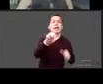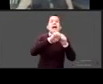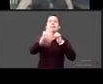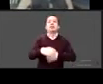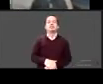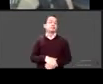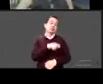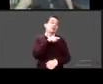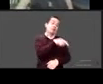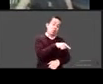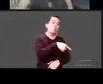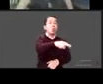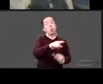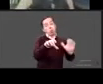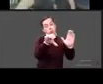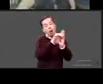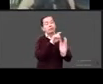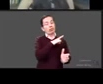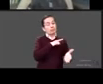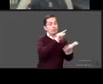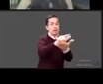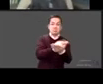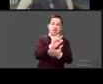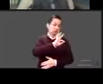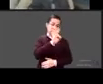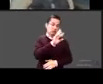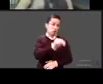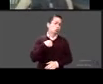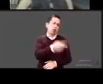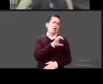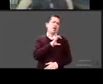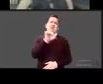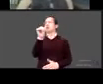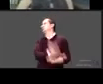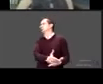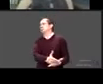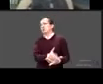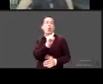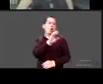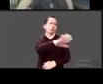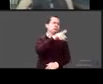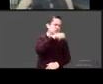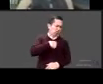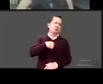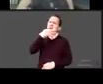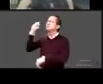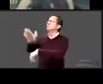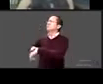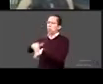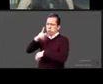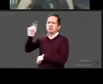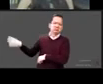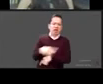recoges tu cuarto, o sea, mira, ahí viene el policía, le voy a decir que te lleve porque ya me cansé que no me obedeces. Eso